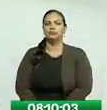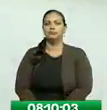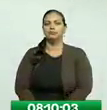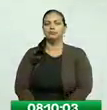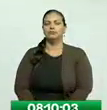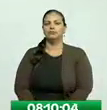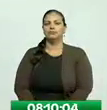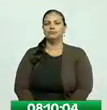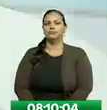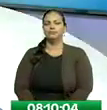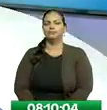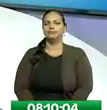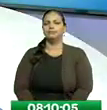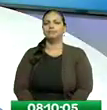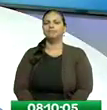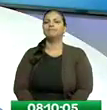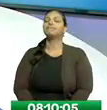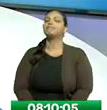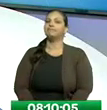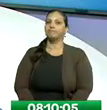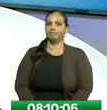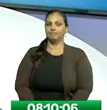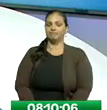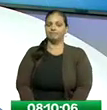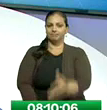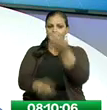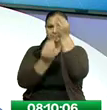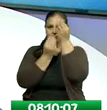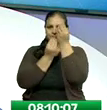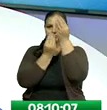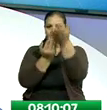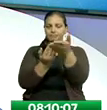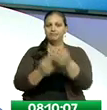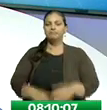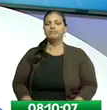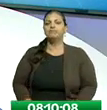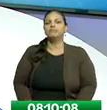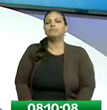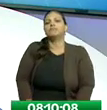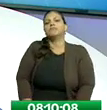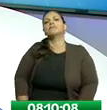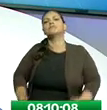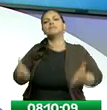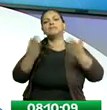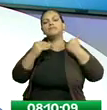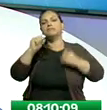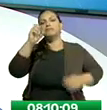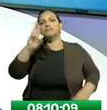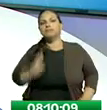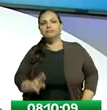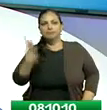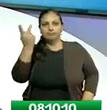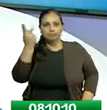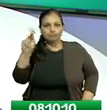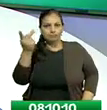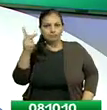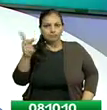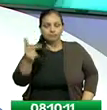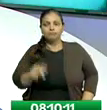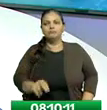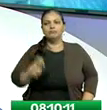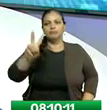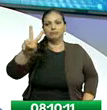Cámaras de seguridad captaron un nuevo acto delictivo en la ciudad de La Pradera, esto al sur de Guayaquil. En esta